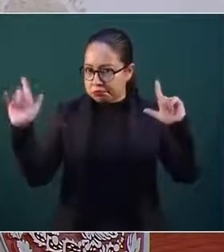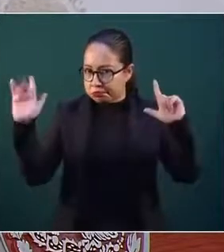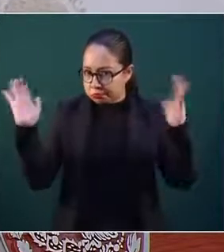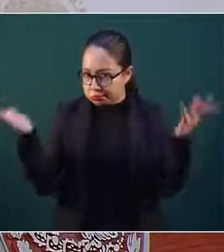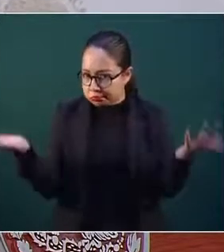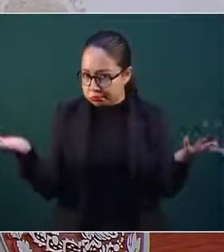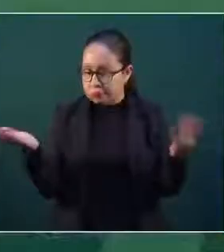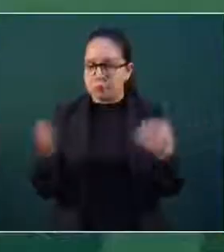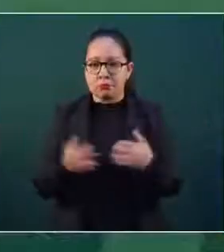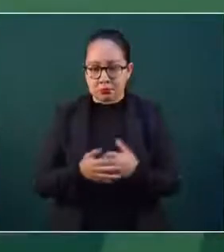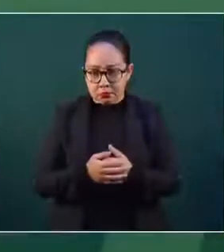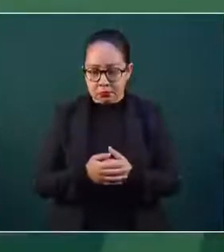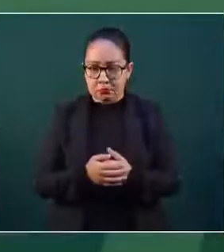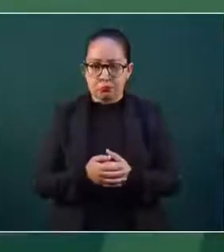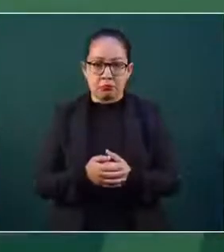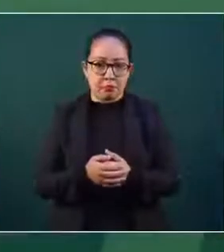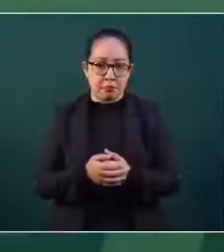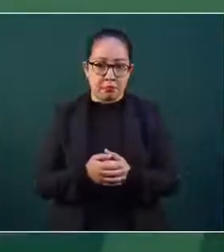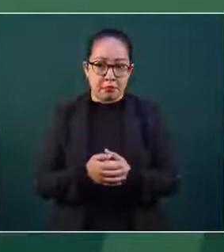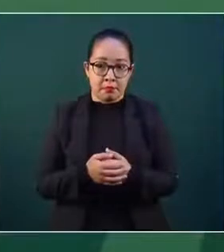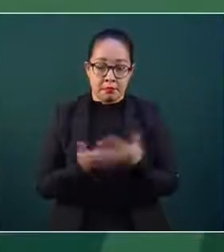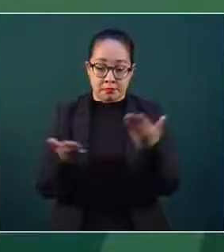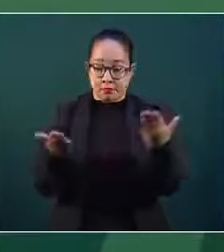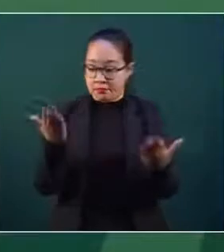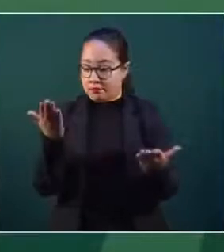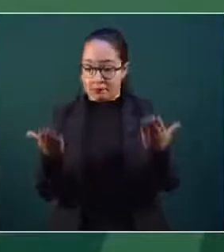disponibles en comparación